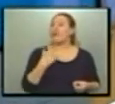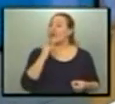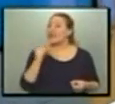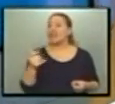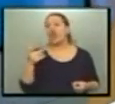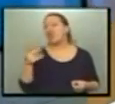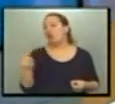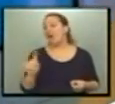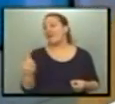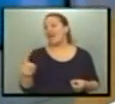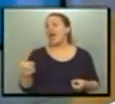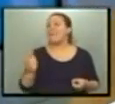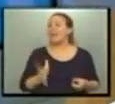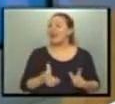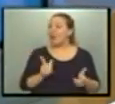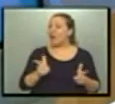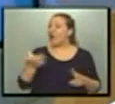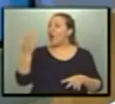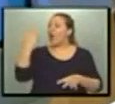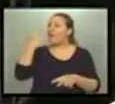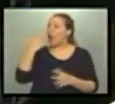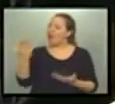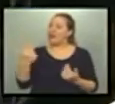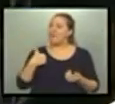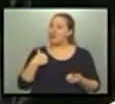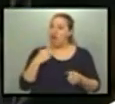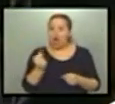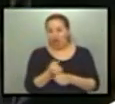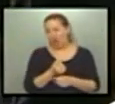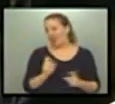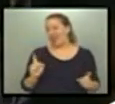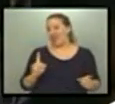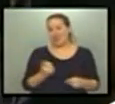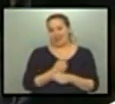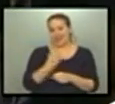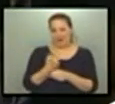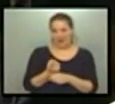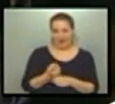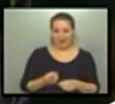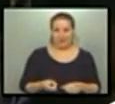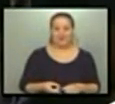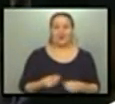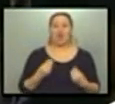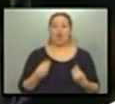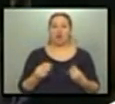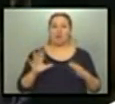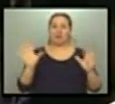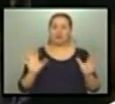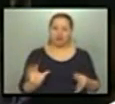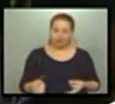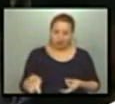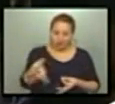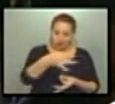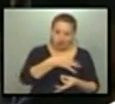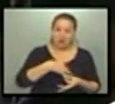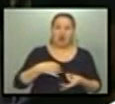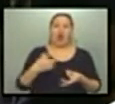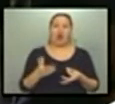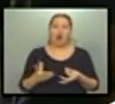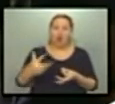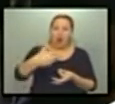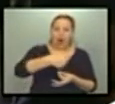el jean de hace 3, 4 años y lo rompemos todo. Mirá, ¿qué era lo que vos decías? Dale. Procesos de confección directos, que es el corte y la